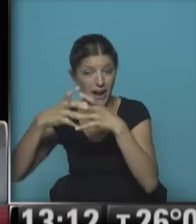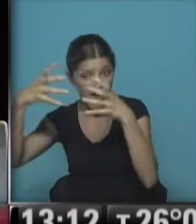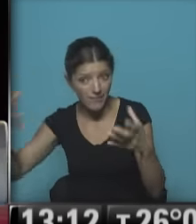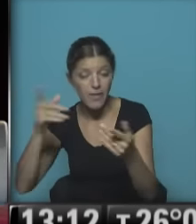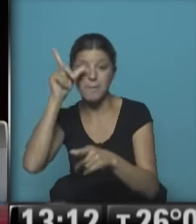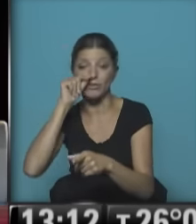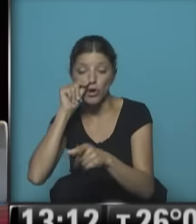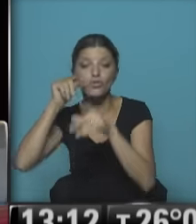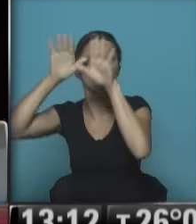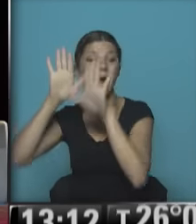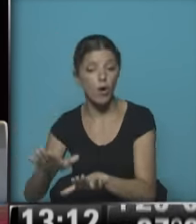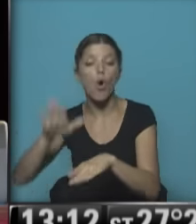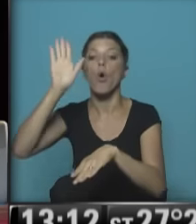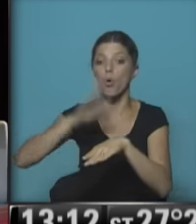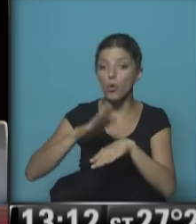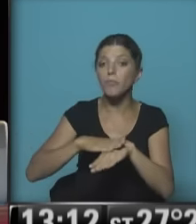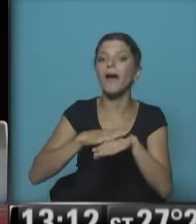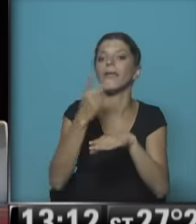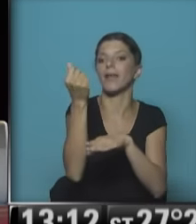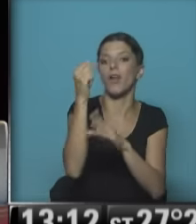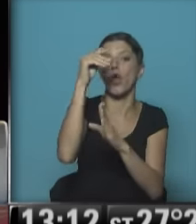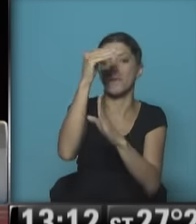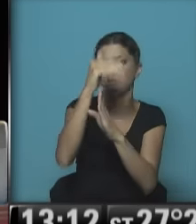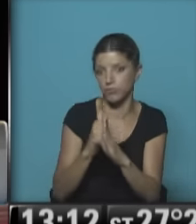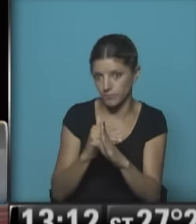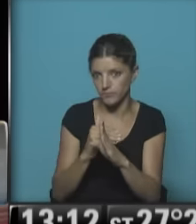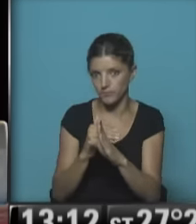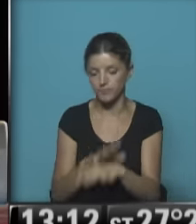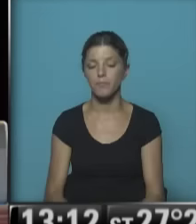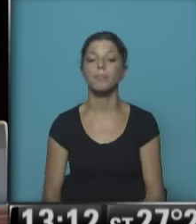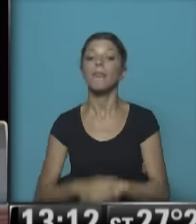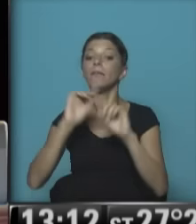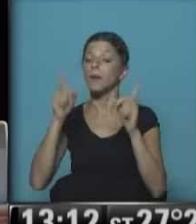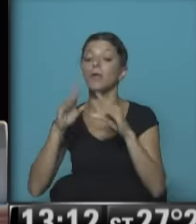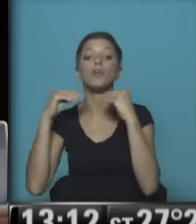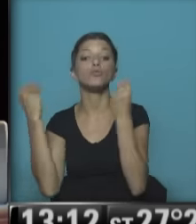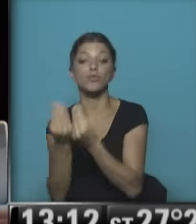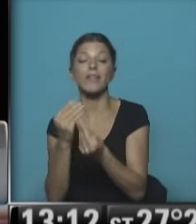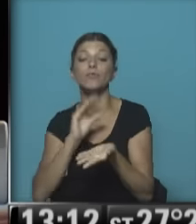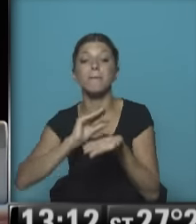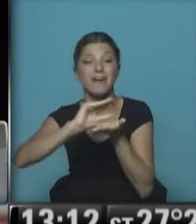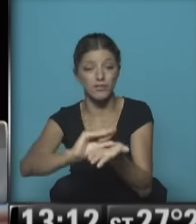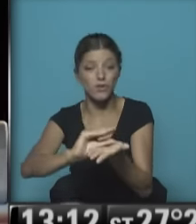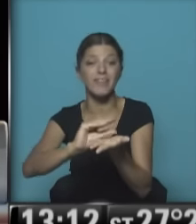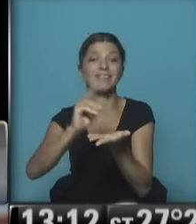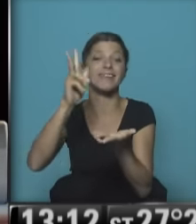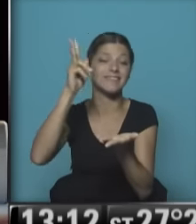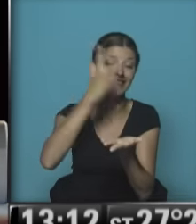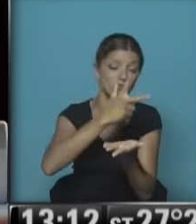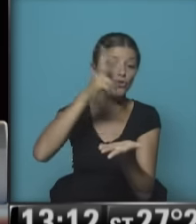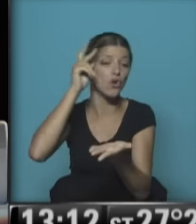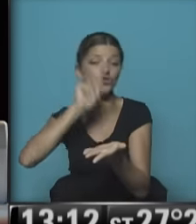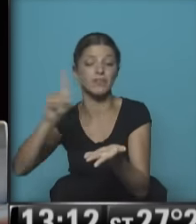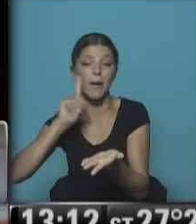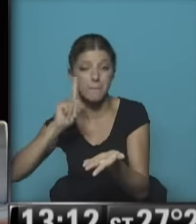por efecto de las nuevas condiciones del mercado. En conjunto, representarían una inversión aplazada por 380